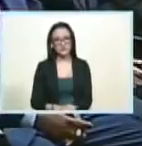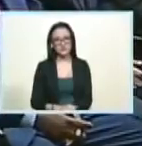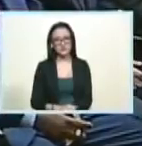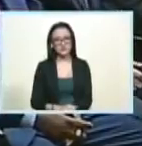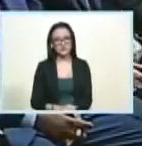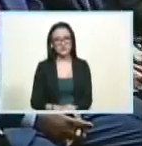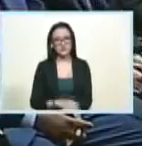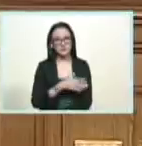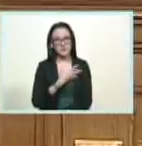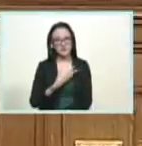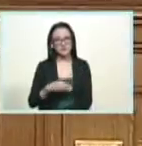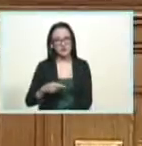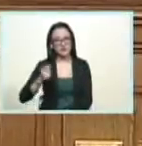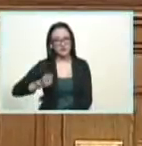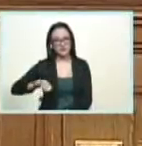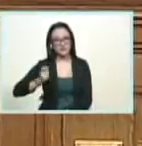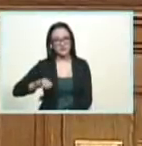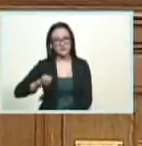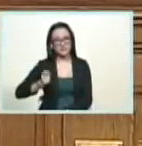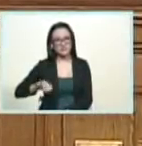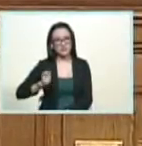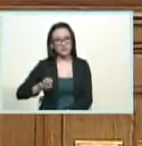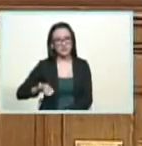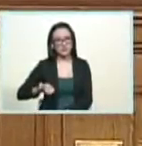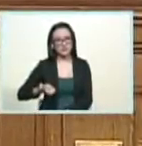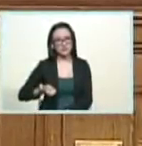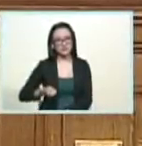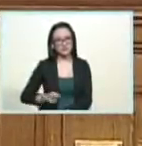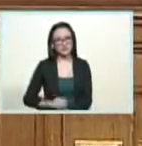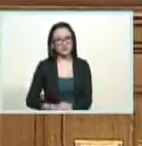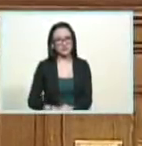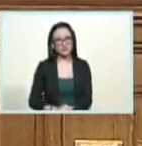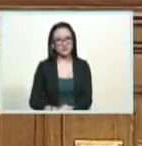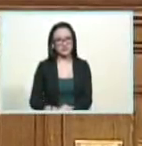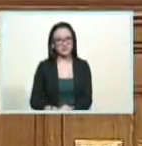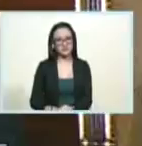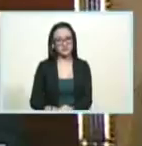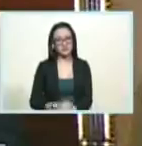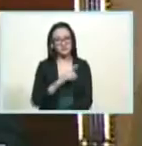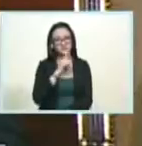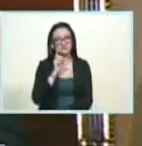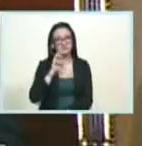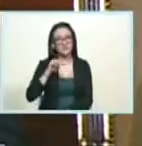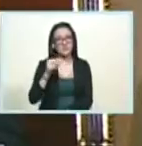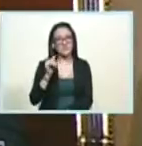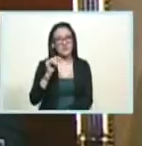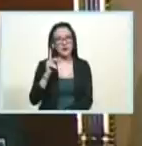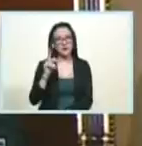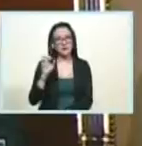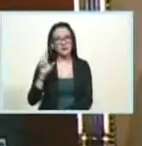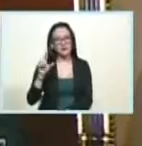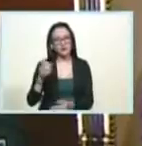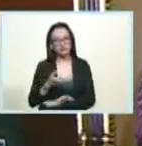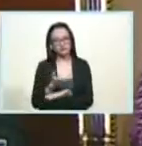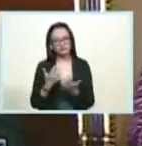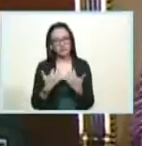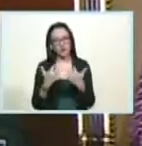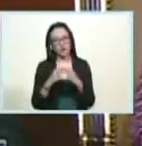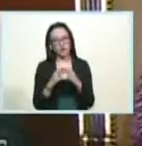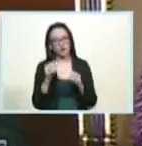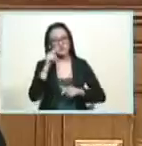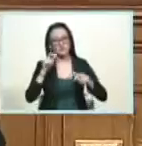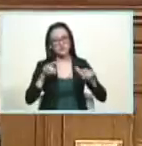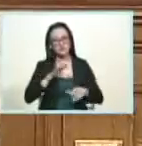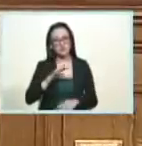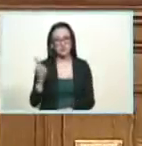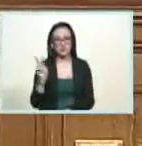presidente del Poder Judicial y del Tribunal Supremo de Justicia, doctor Michael Moreno, y a todos los magistrados y magistradas de la